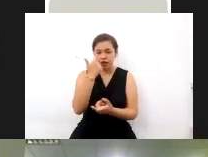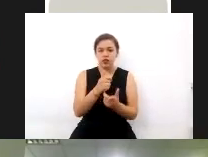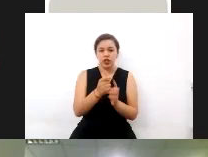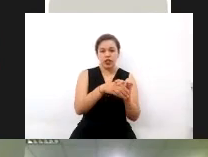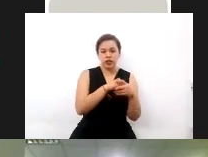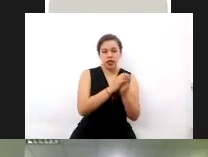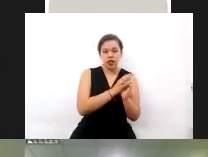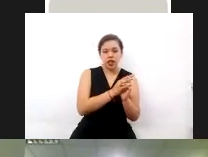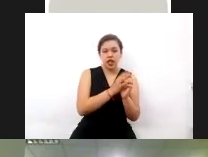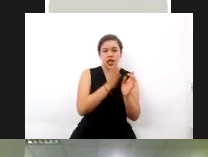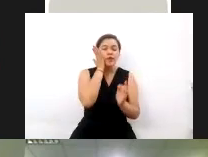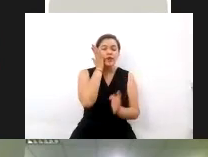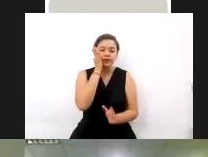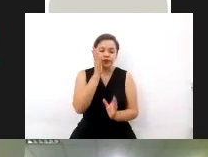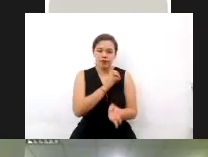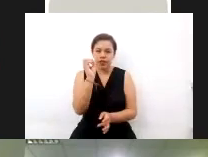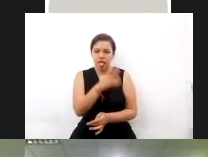desechables.